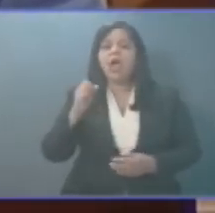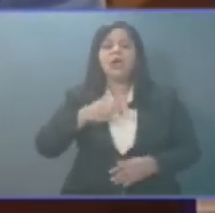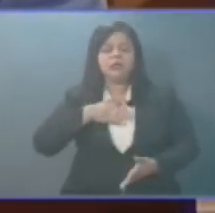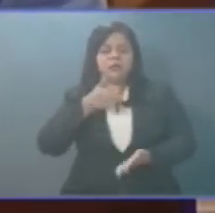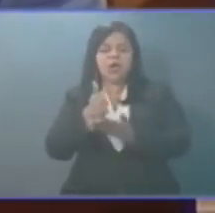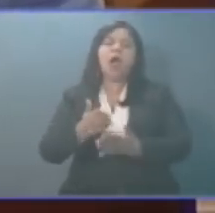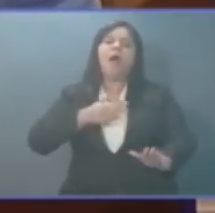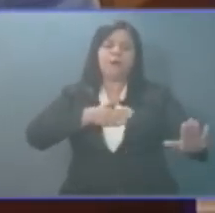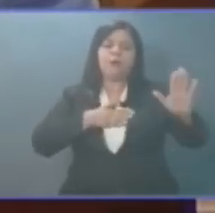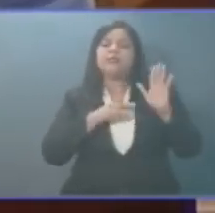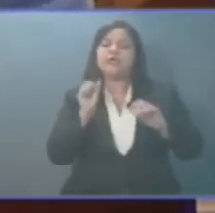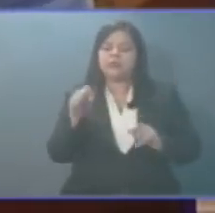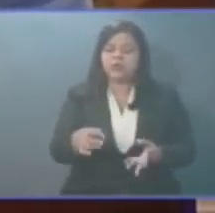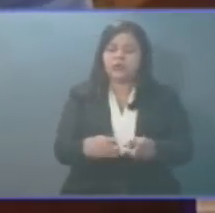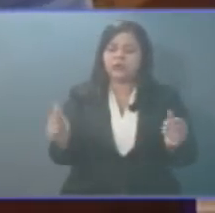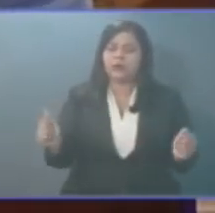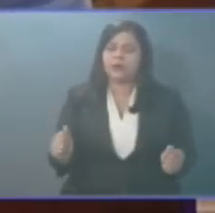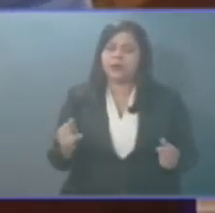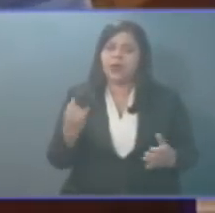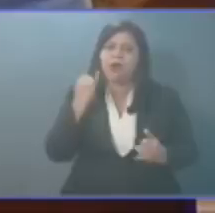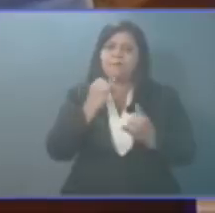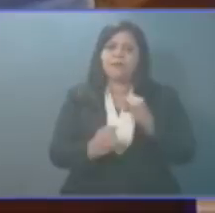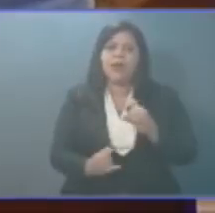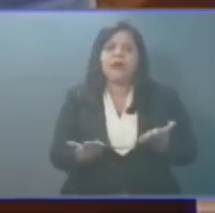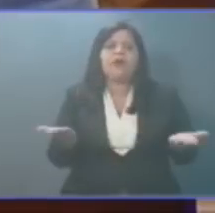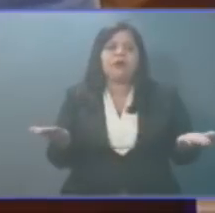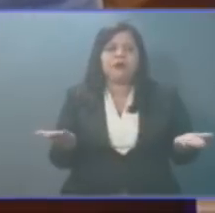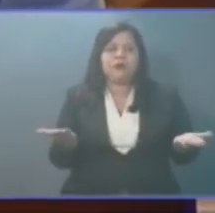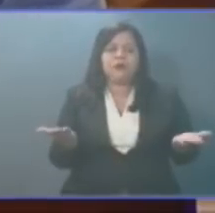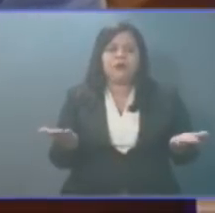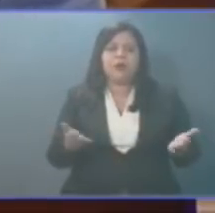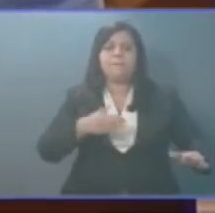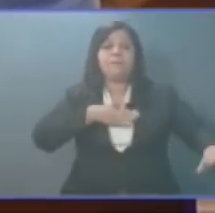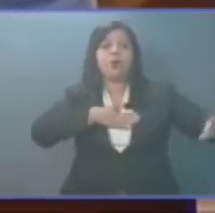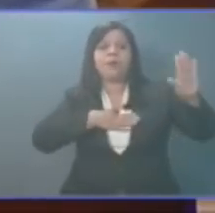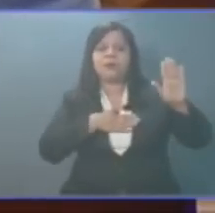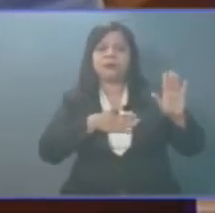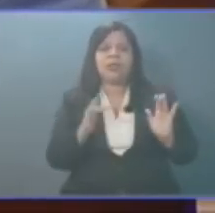problema, pero al final todo quedó en promesas vacías. Por